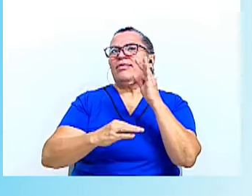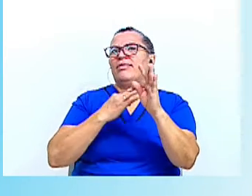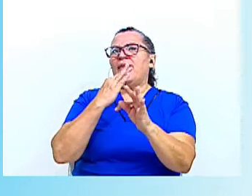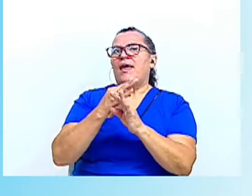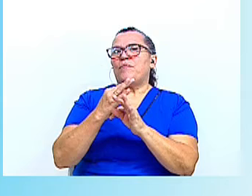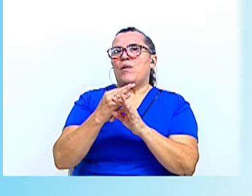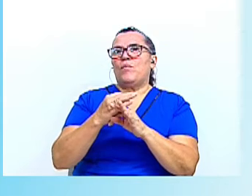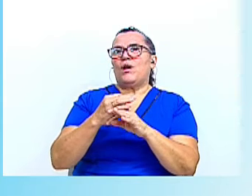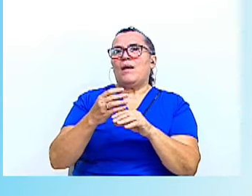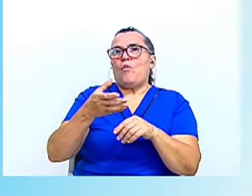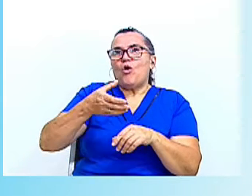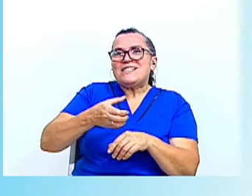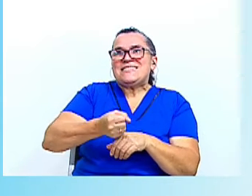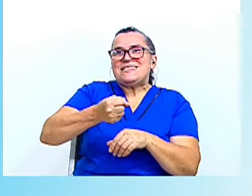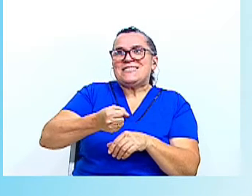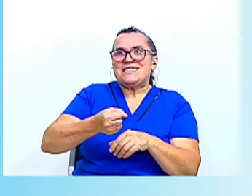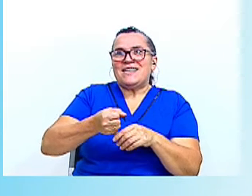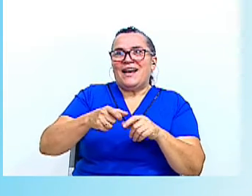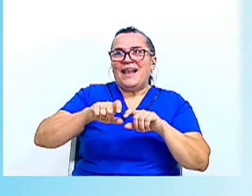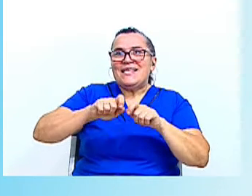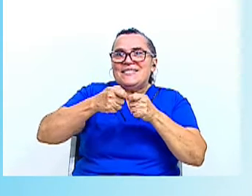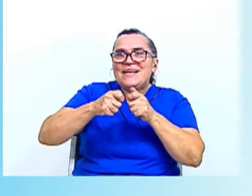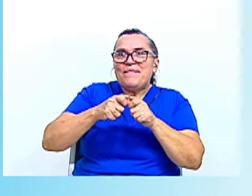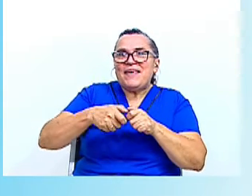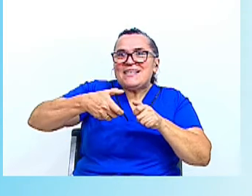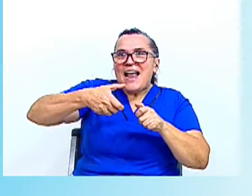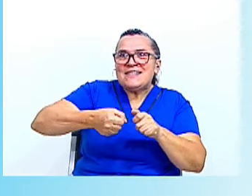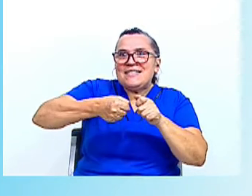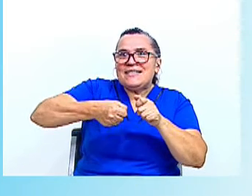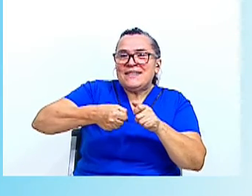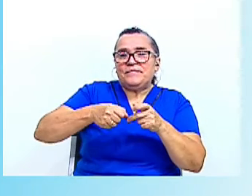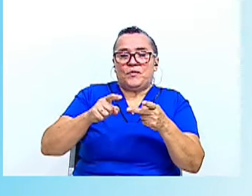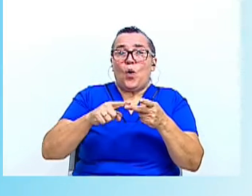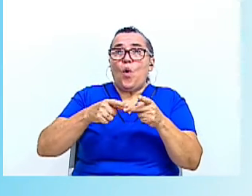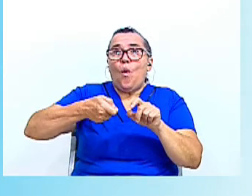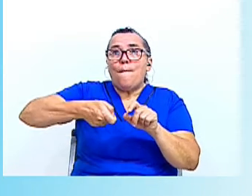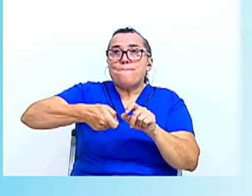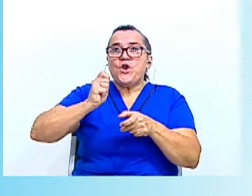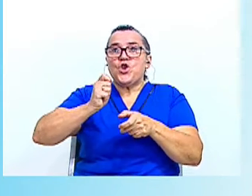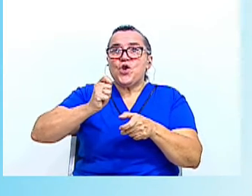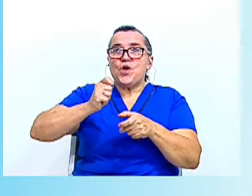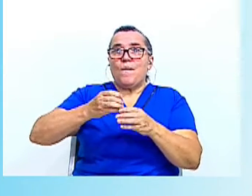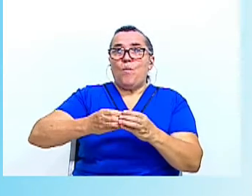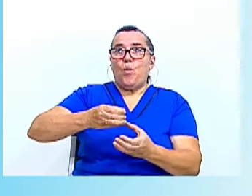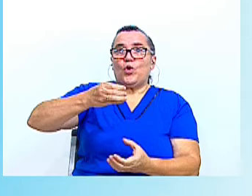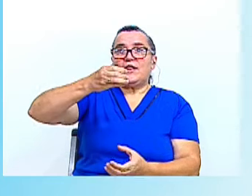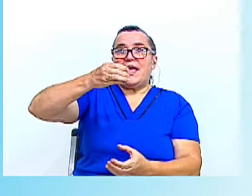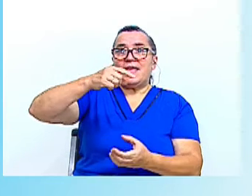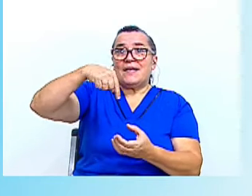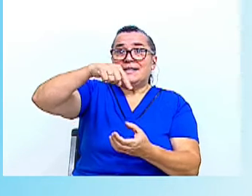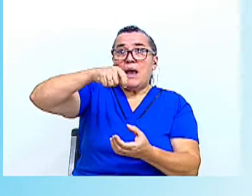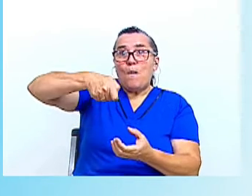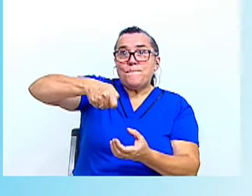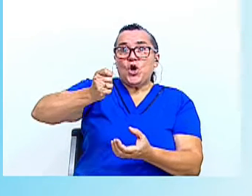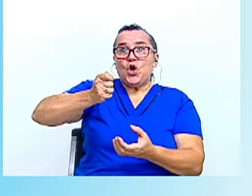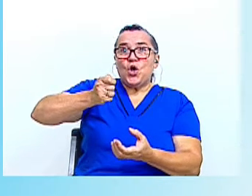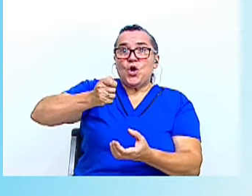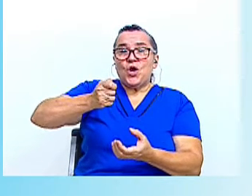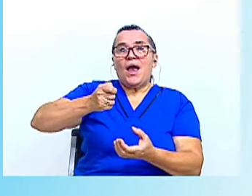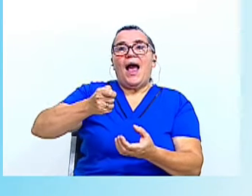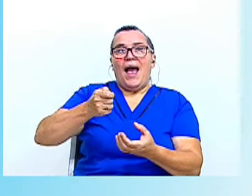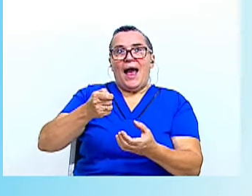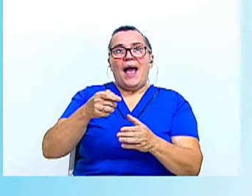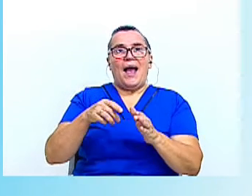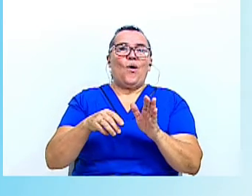el rompenueces o el destapador de botellas. Son ejemplos que también utilizamos